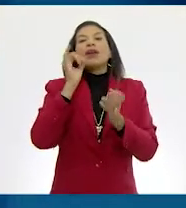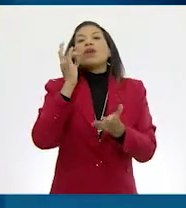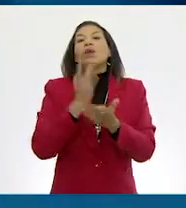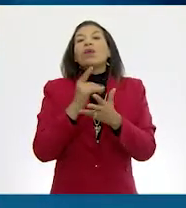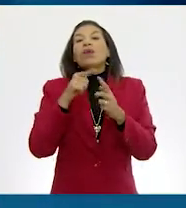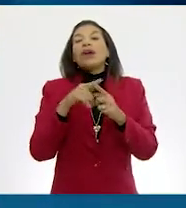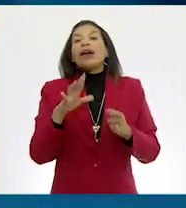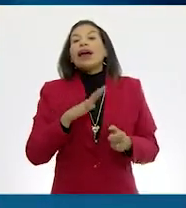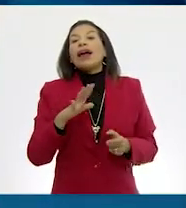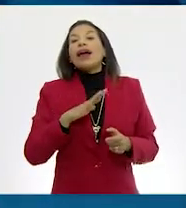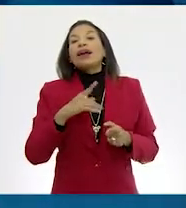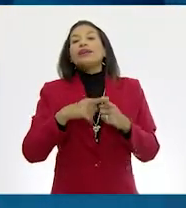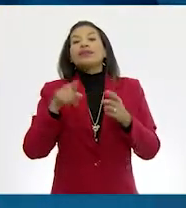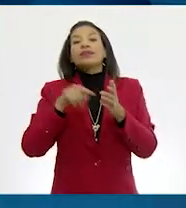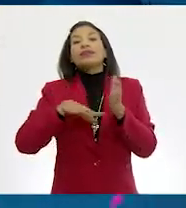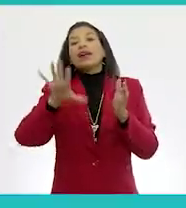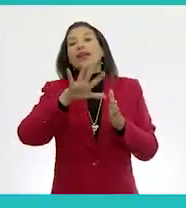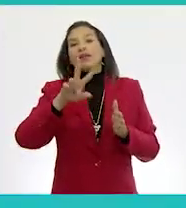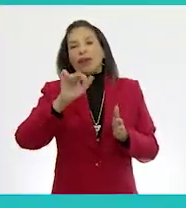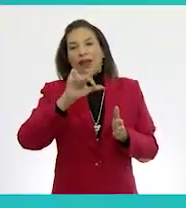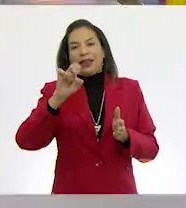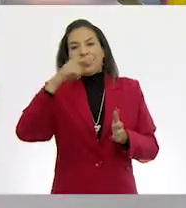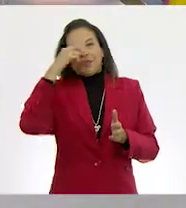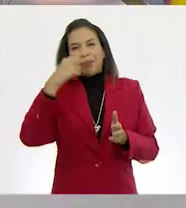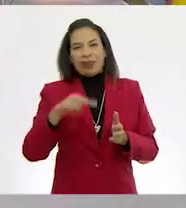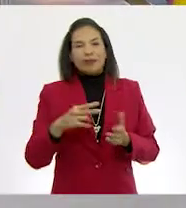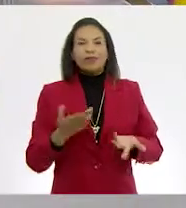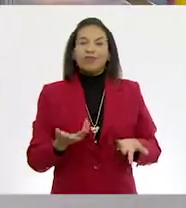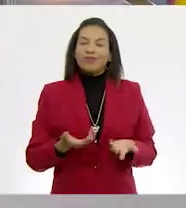especie que hay en la cuenca del valle de méxico